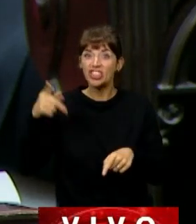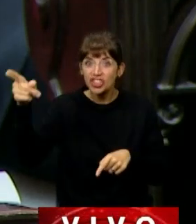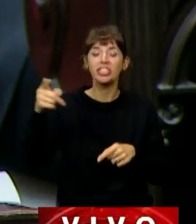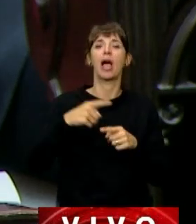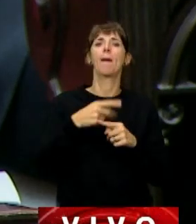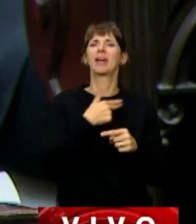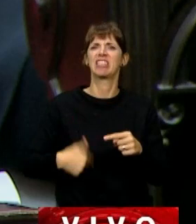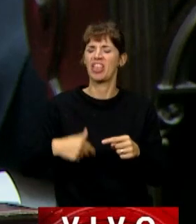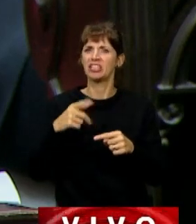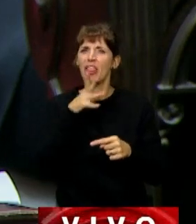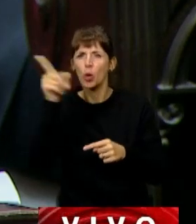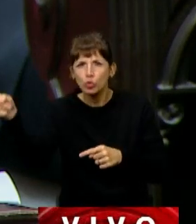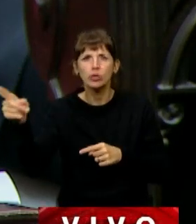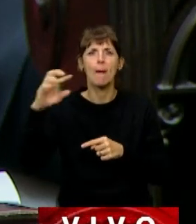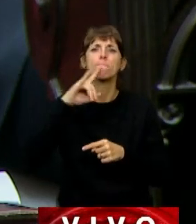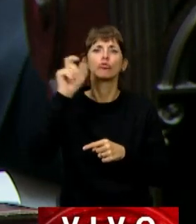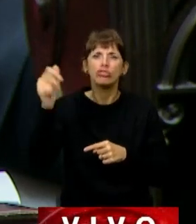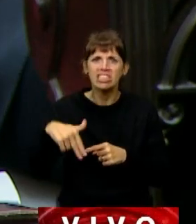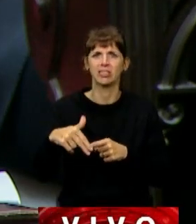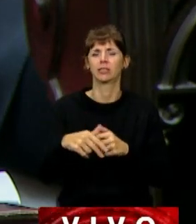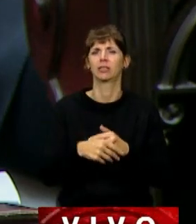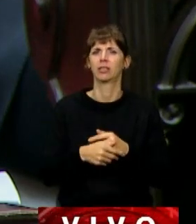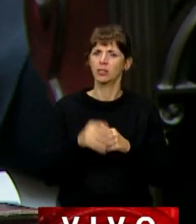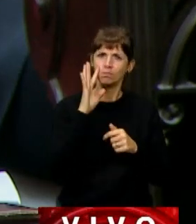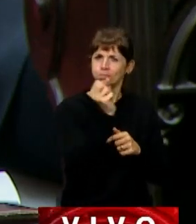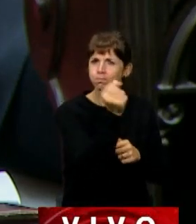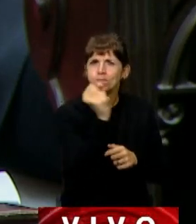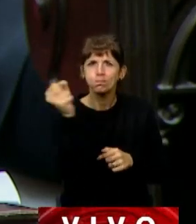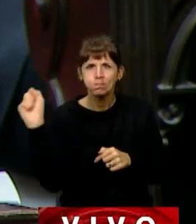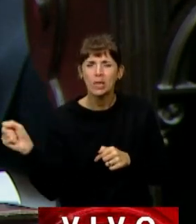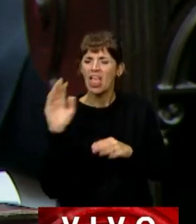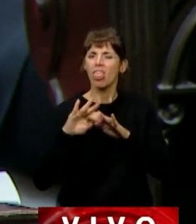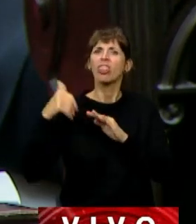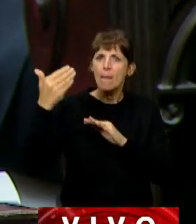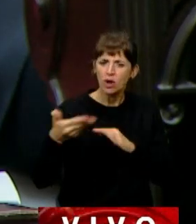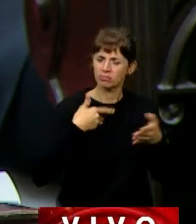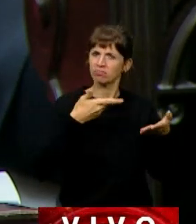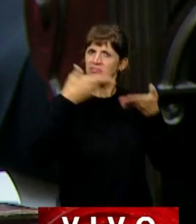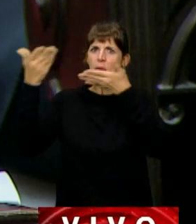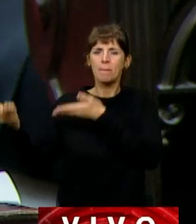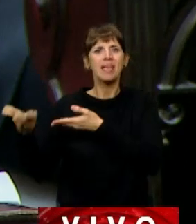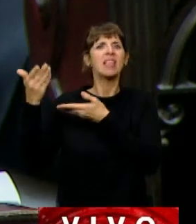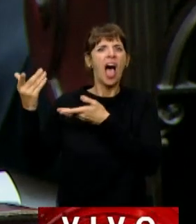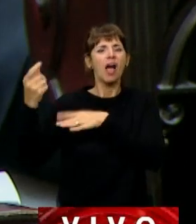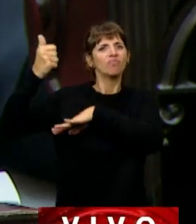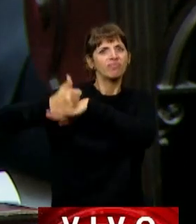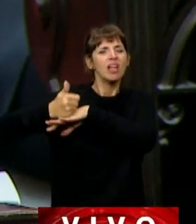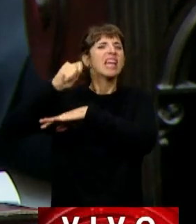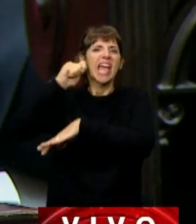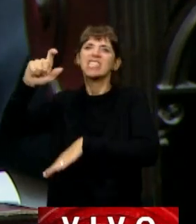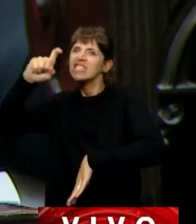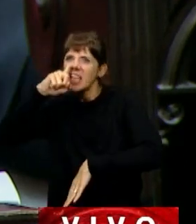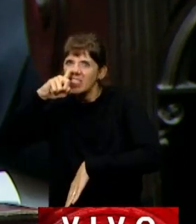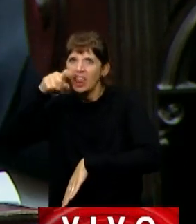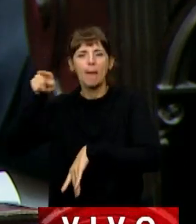Rusia, Vladimir Putin, y después de eso lo invitaron al G7 para que sea una voz que